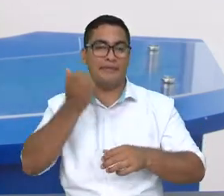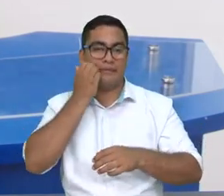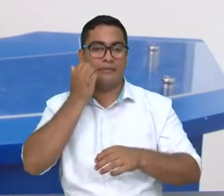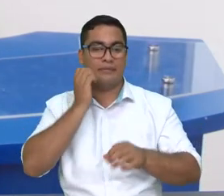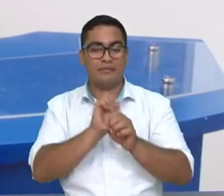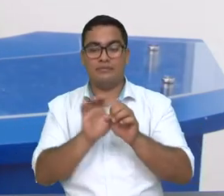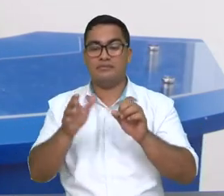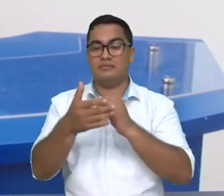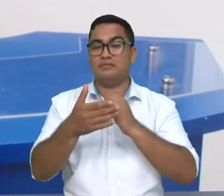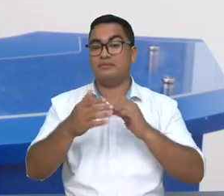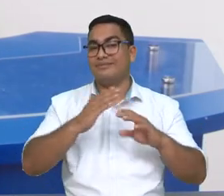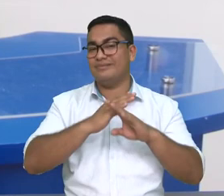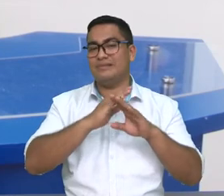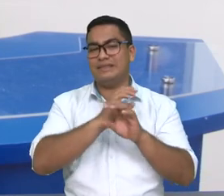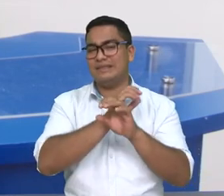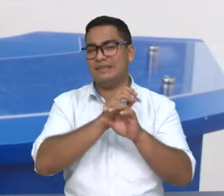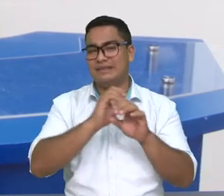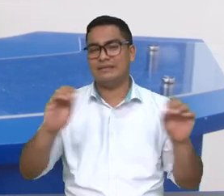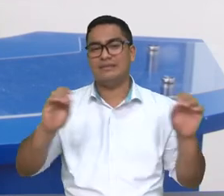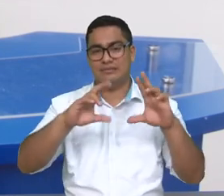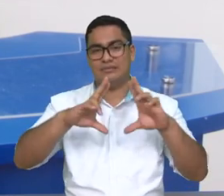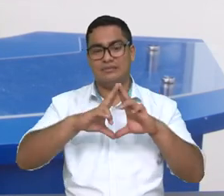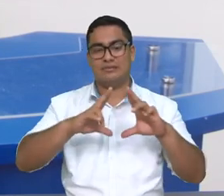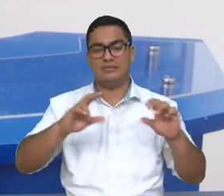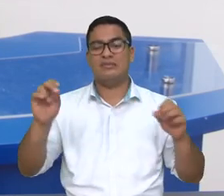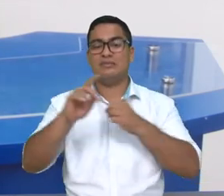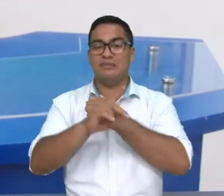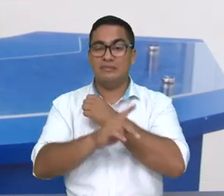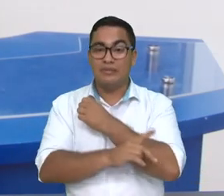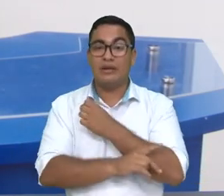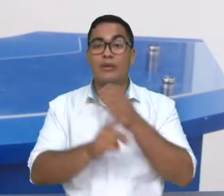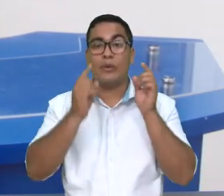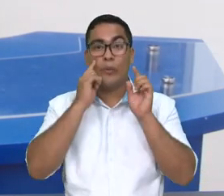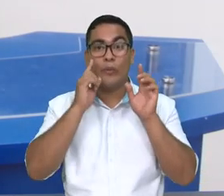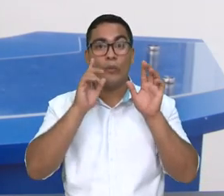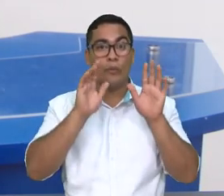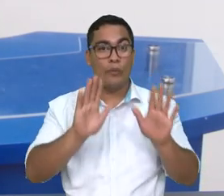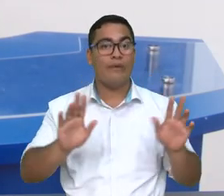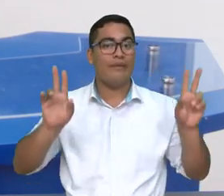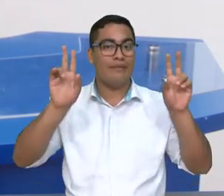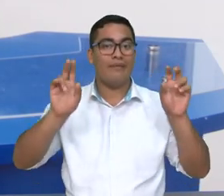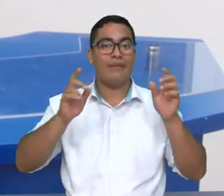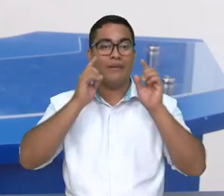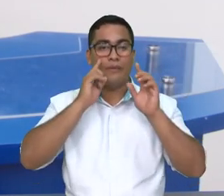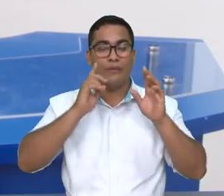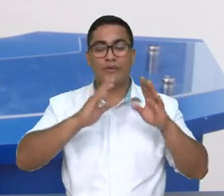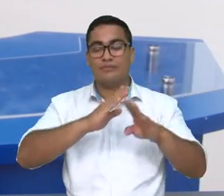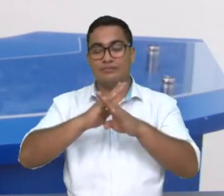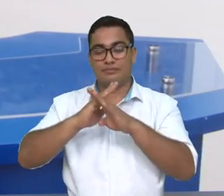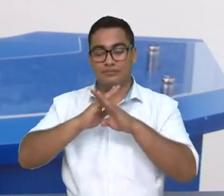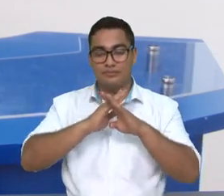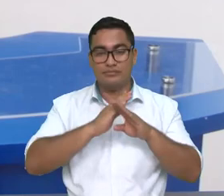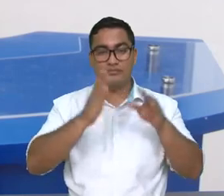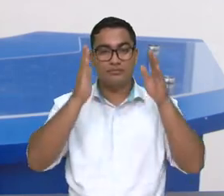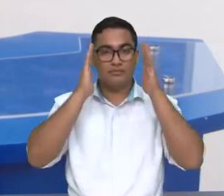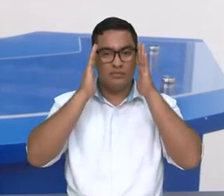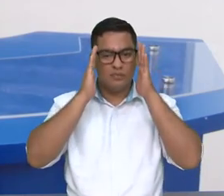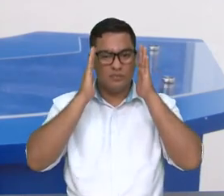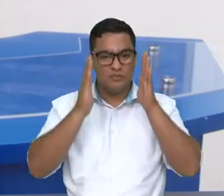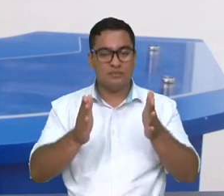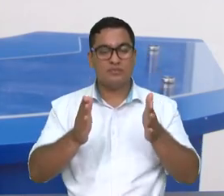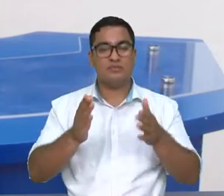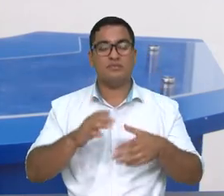contagios con coronavirus, reiterando que como país no descuidamos nada en materia de prevención, protección y atención ante